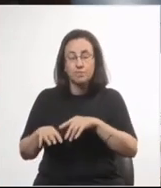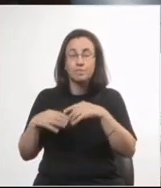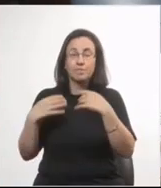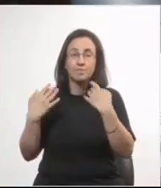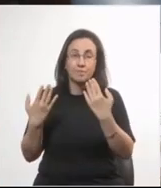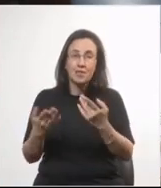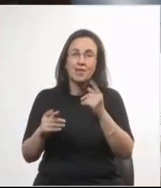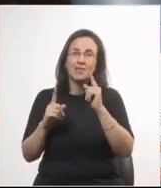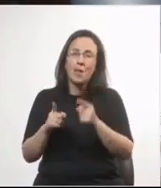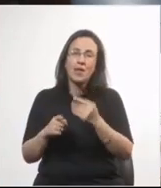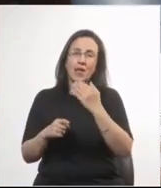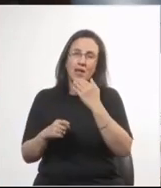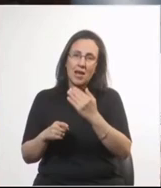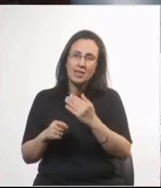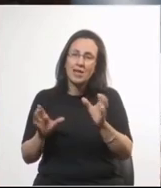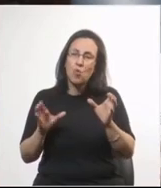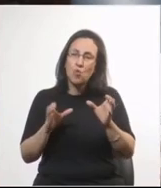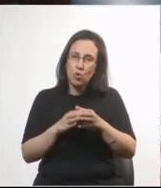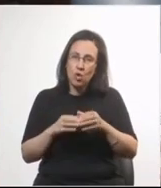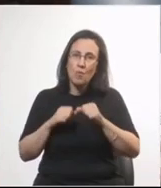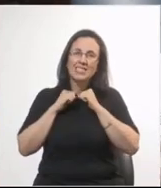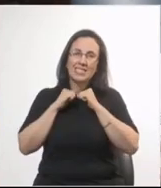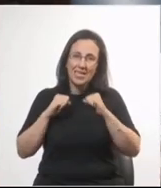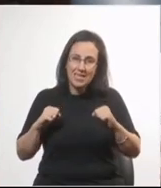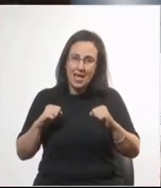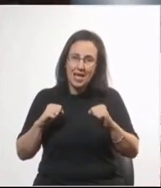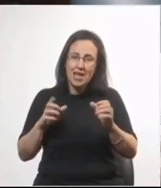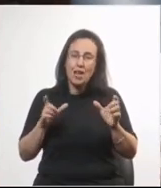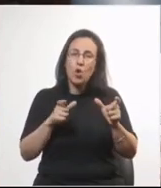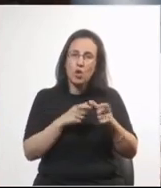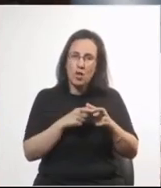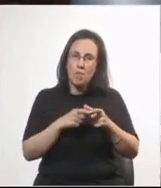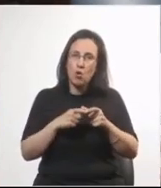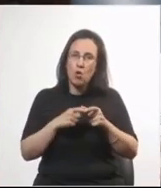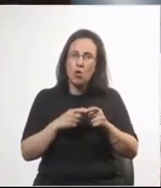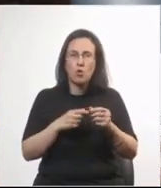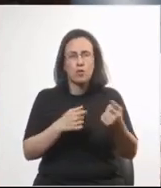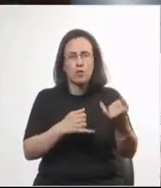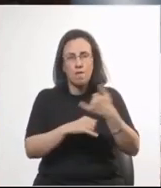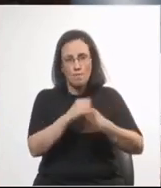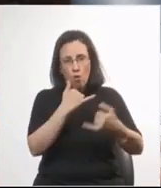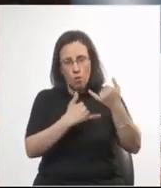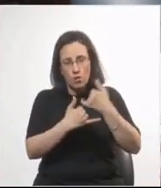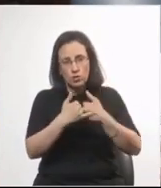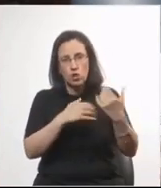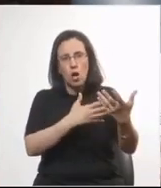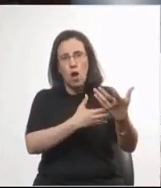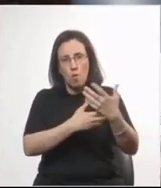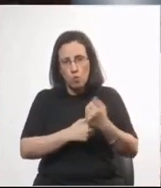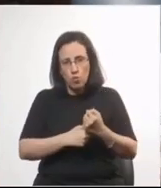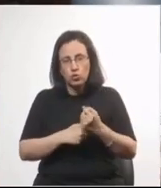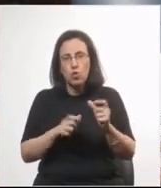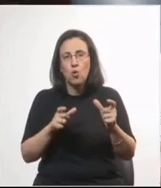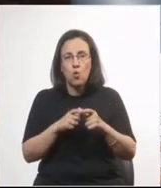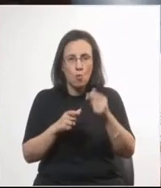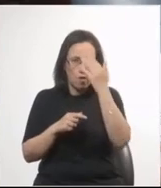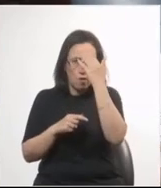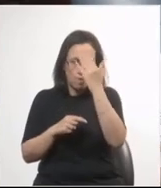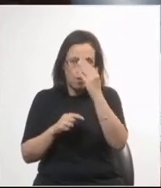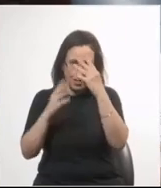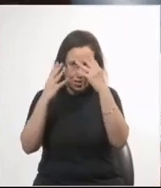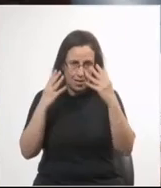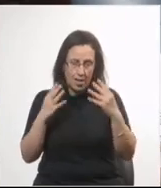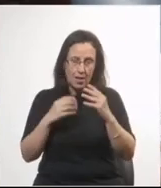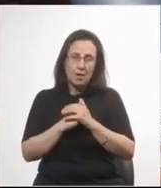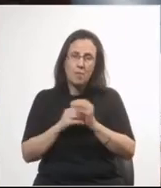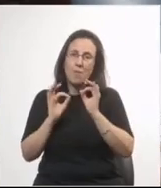a nuestro equipo, a nuestra secretaria, al equipo de asesores y asesoras de la bancada del Frente Amplio en general